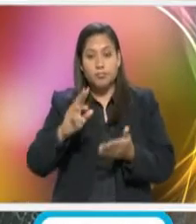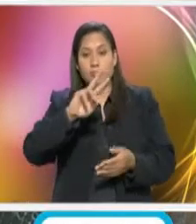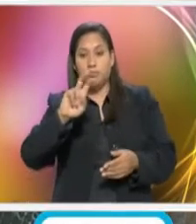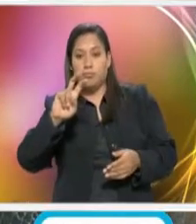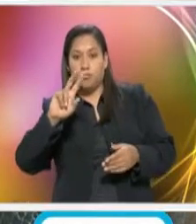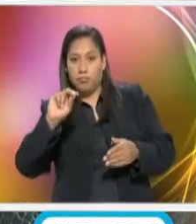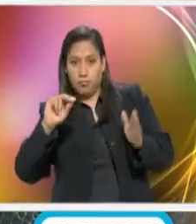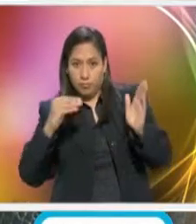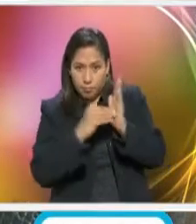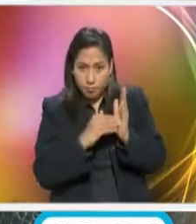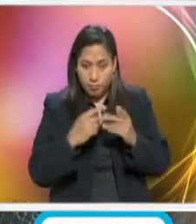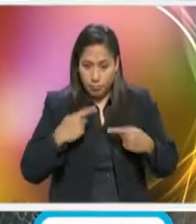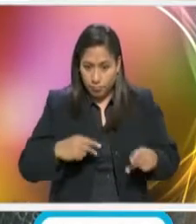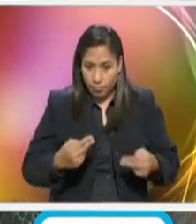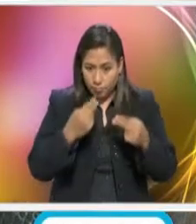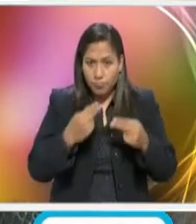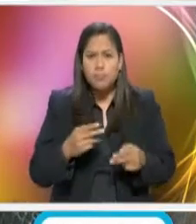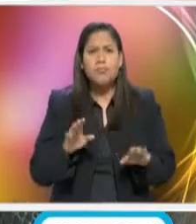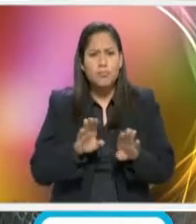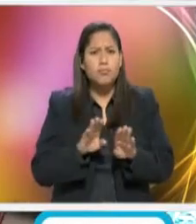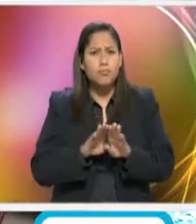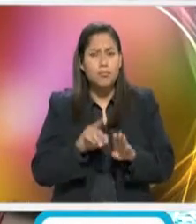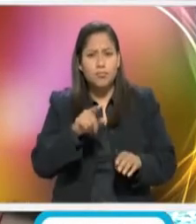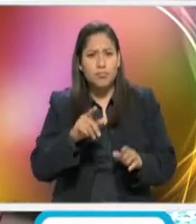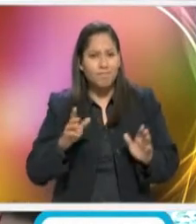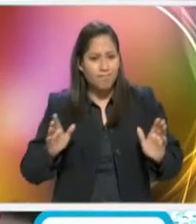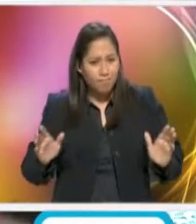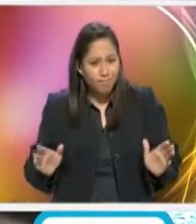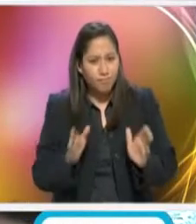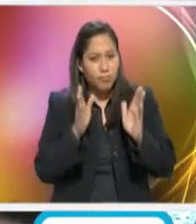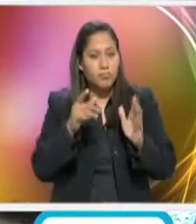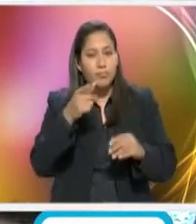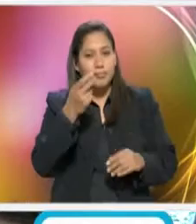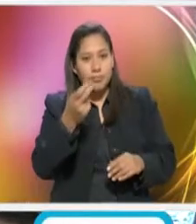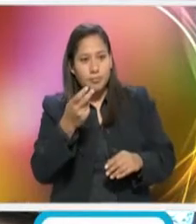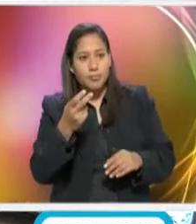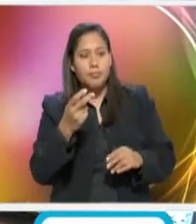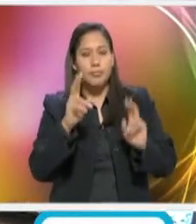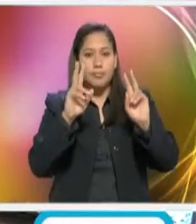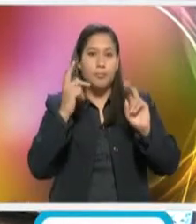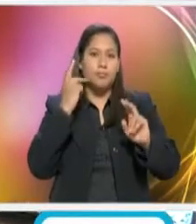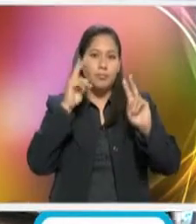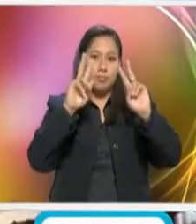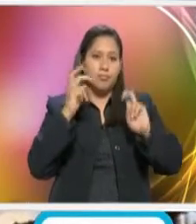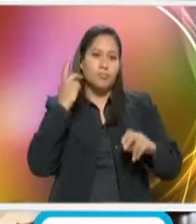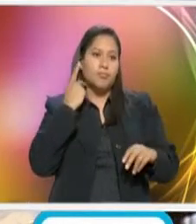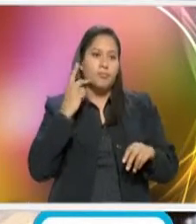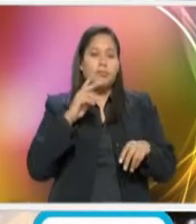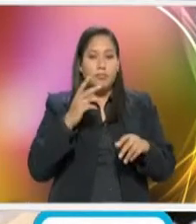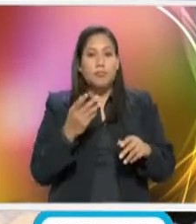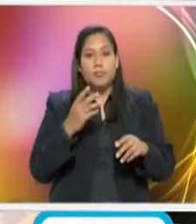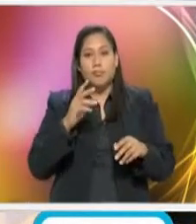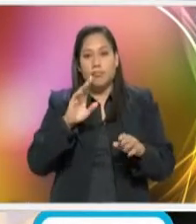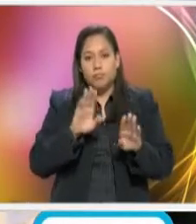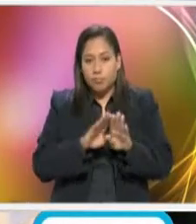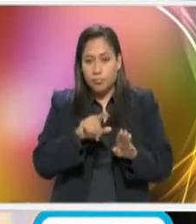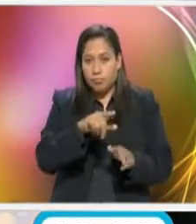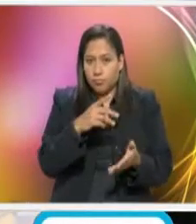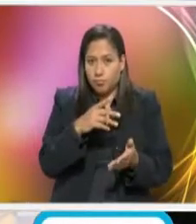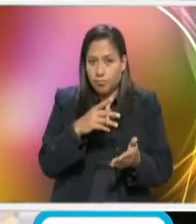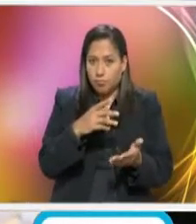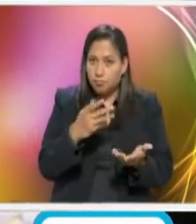280,000 comerciantes. ¿Cómo se lleva a cabo el impulso de esta política que justamente pues